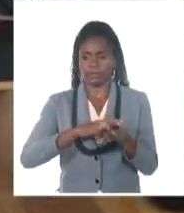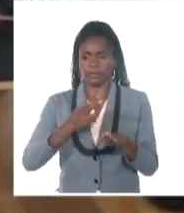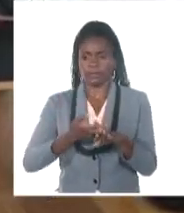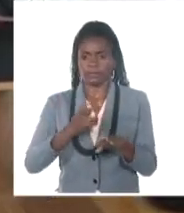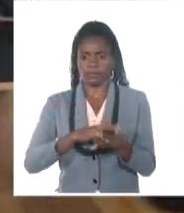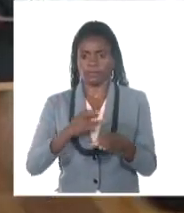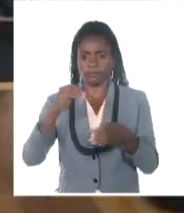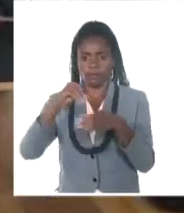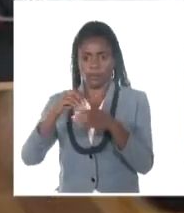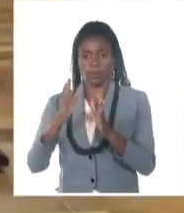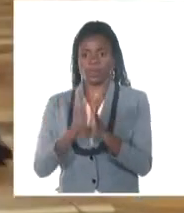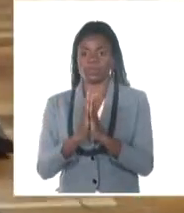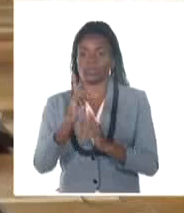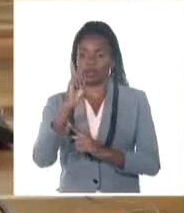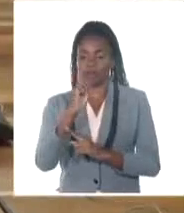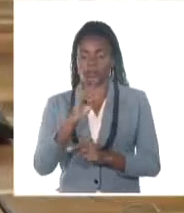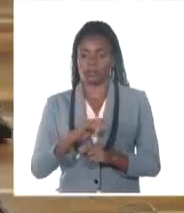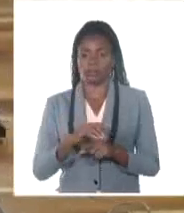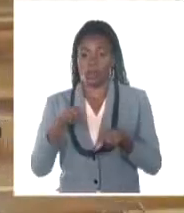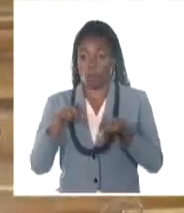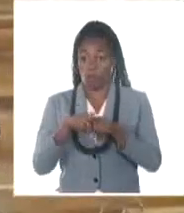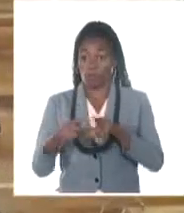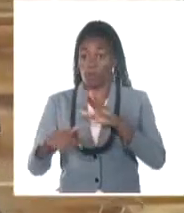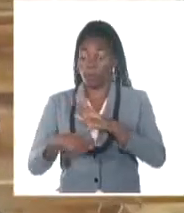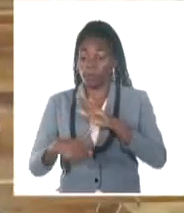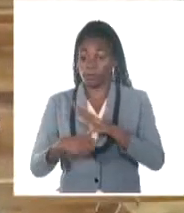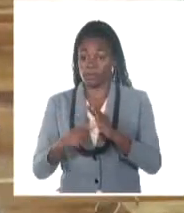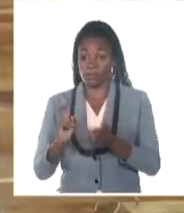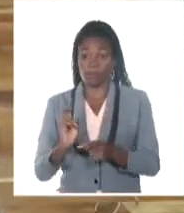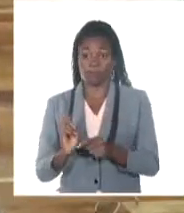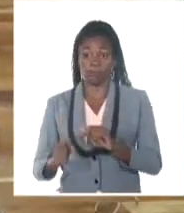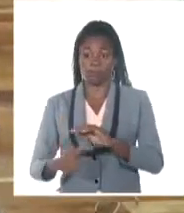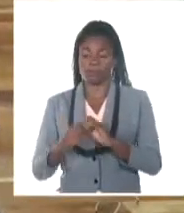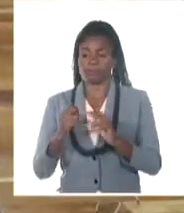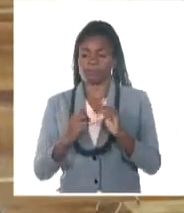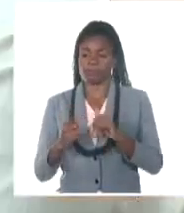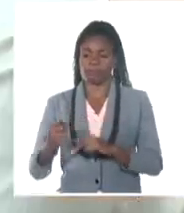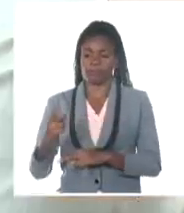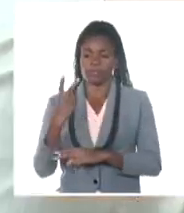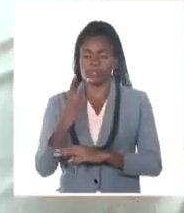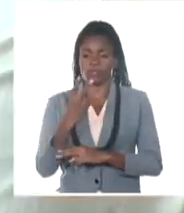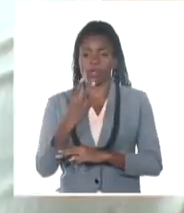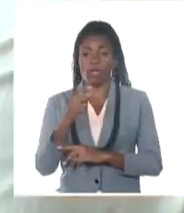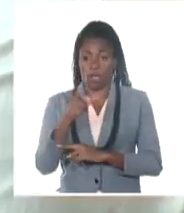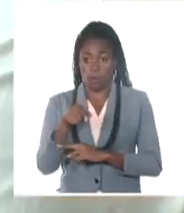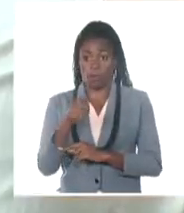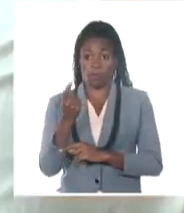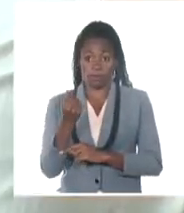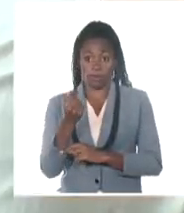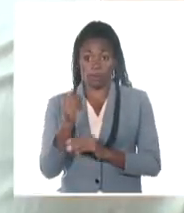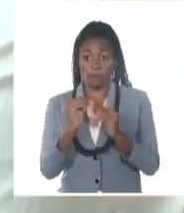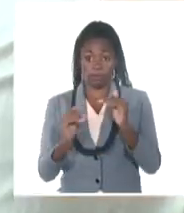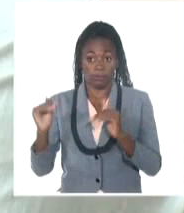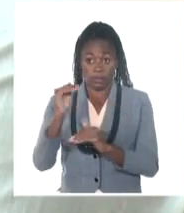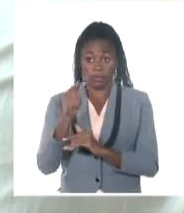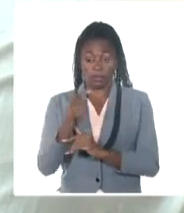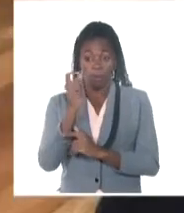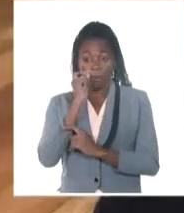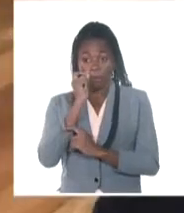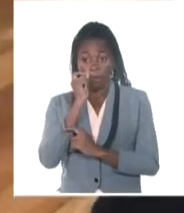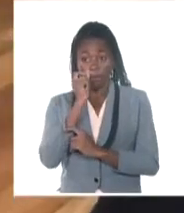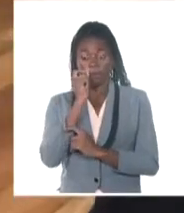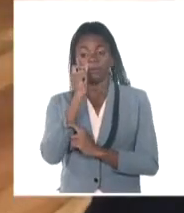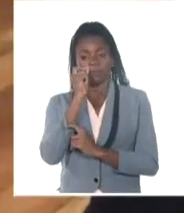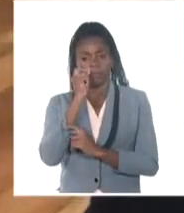ente episcopal. Acompañaron también al presidente, el viceprimer ministro y titular de Economía y Planificación, Alejandro Gil Fernández, el miembro